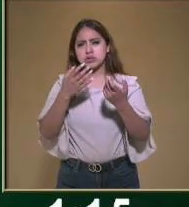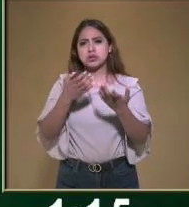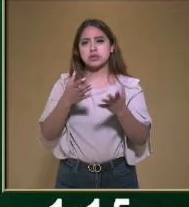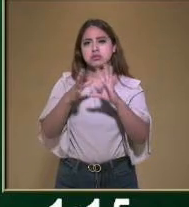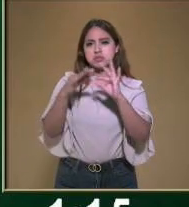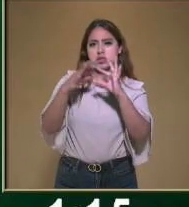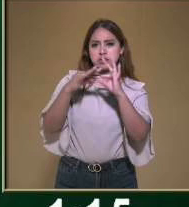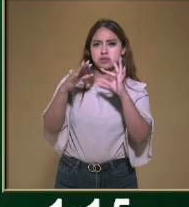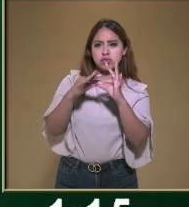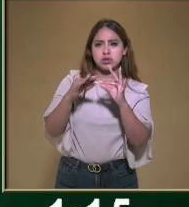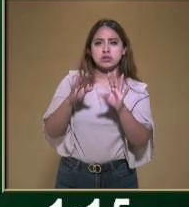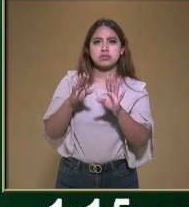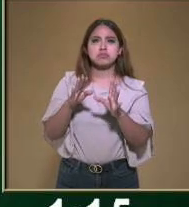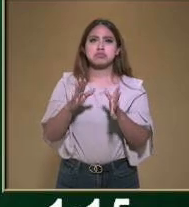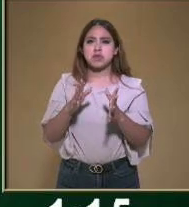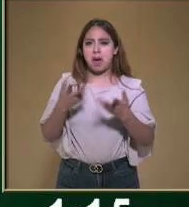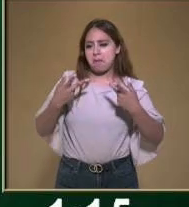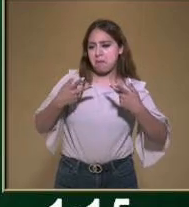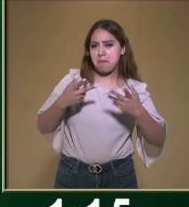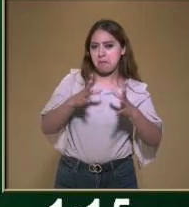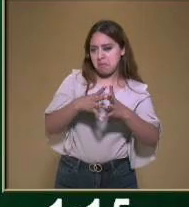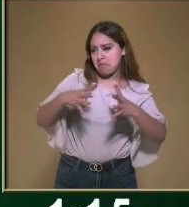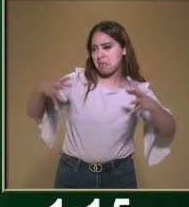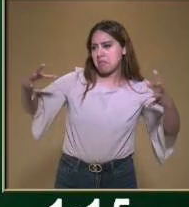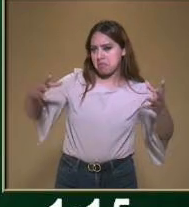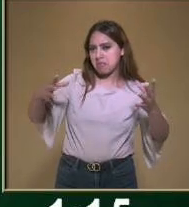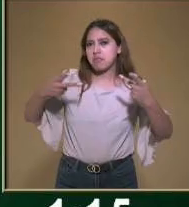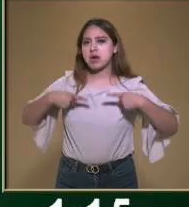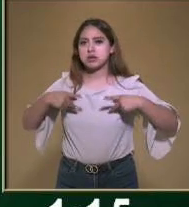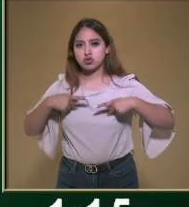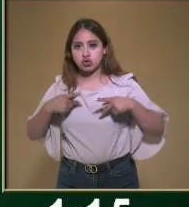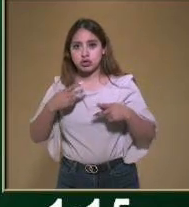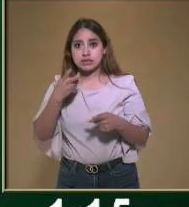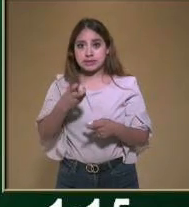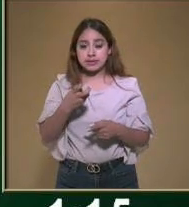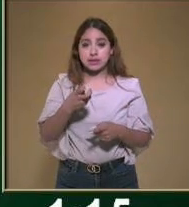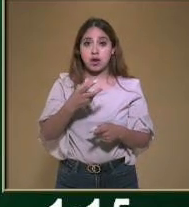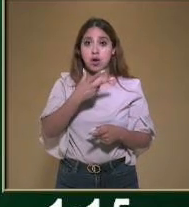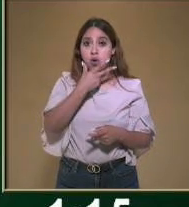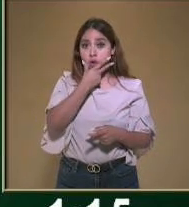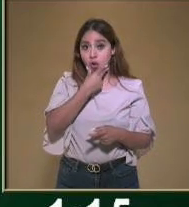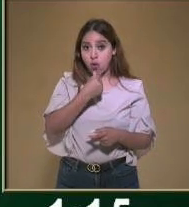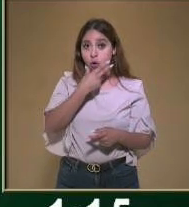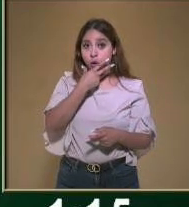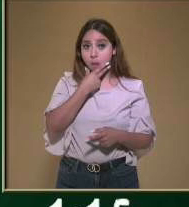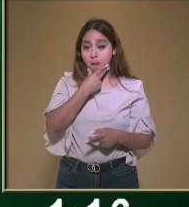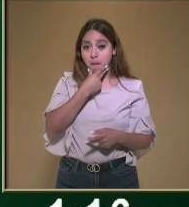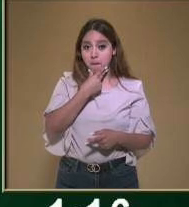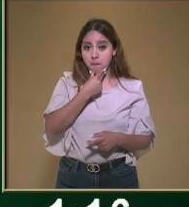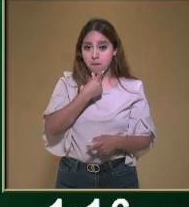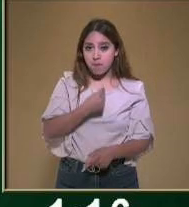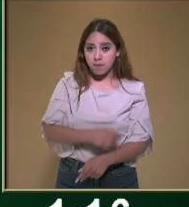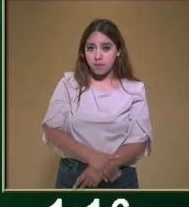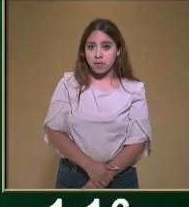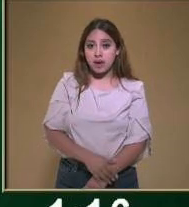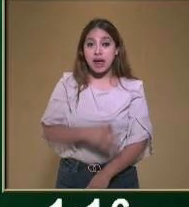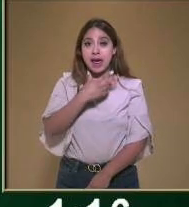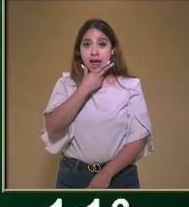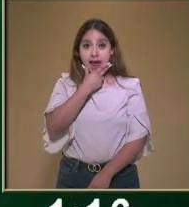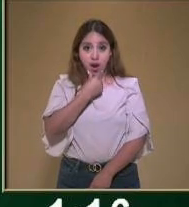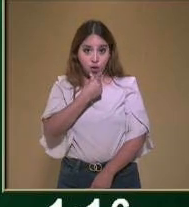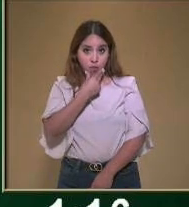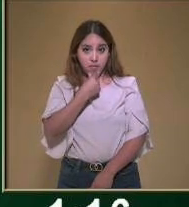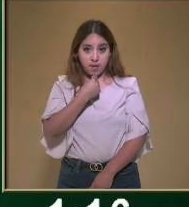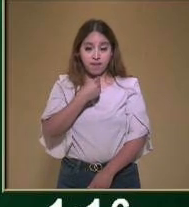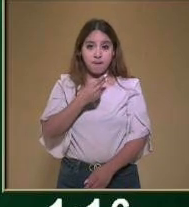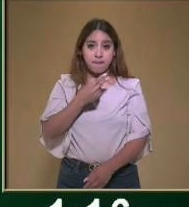del poblamiento, pero la más aceptada es que se dice que el hombre proviene del continente asiático y que